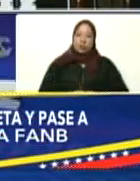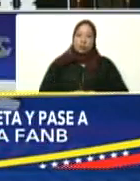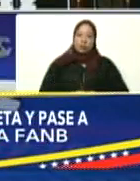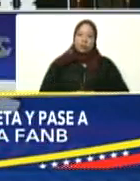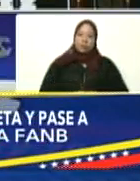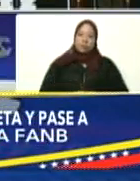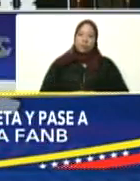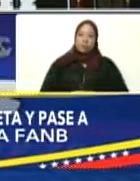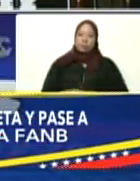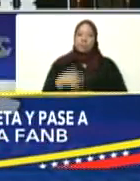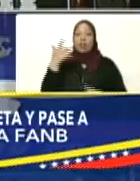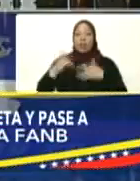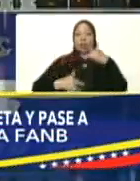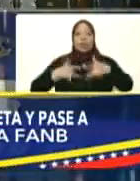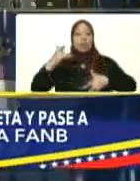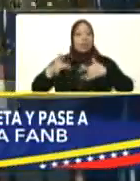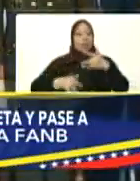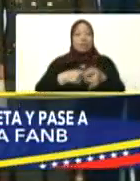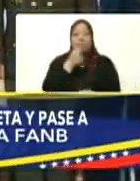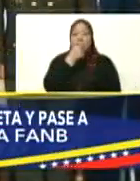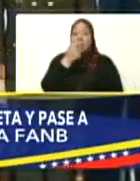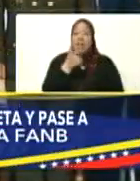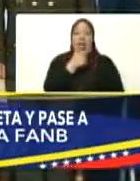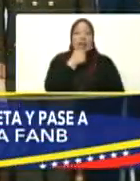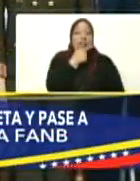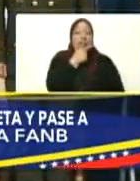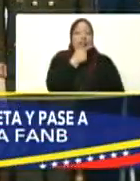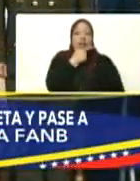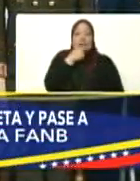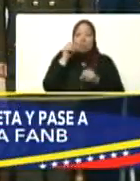Un acto brillante, hermoso,